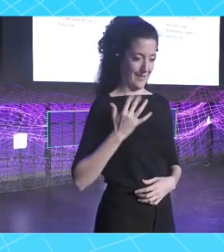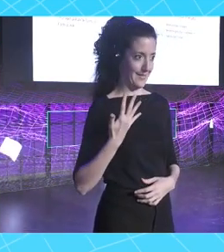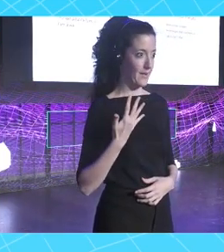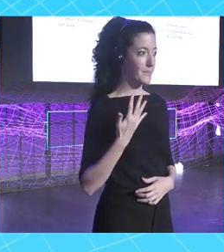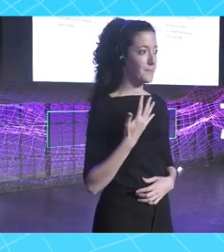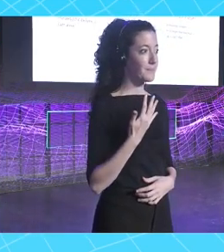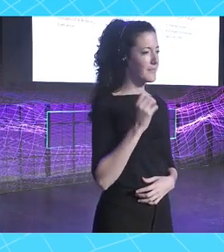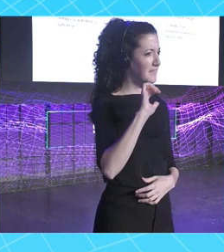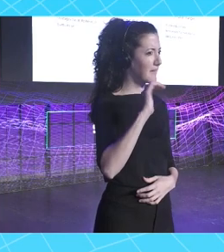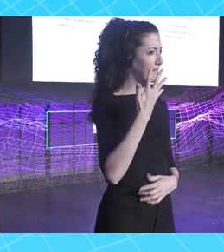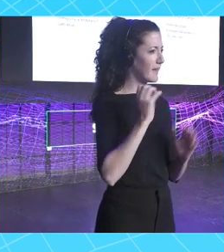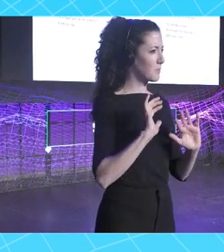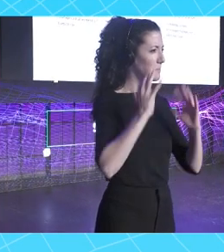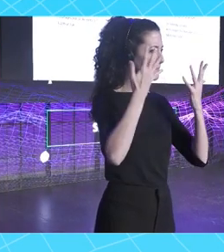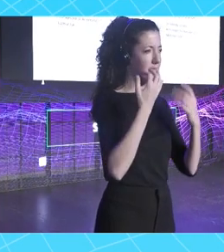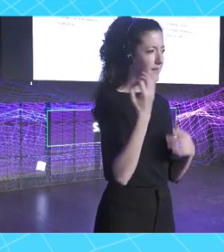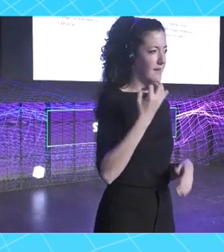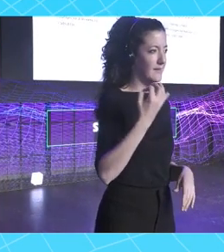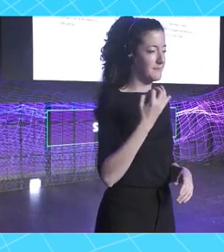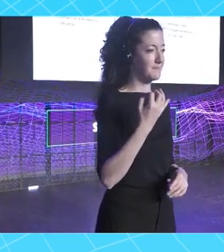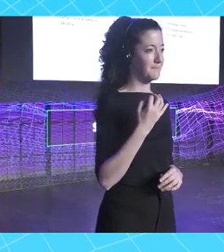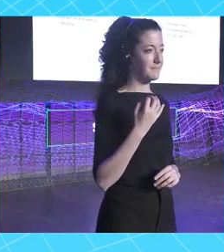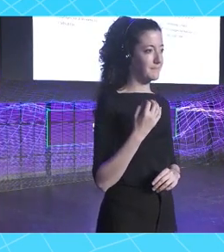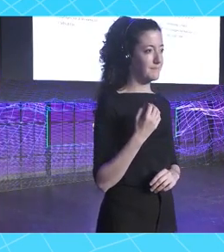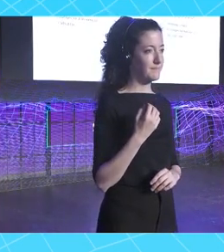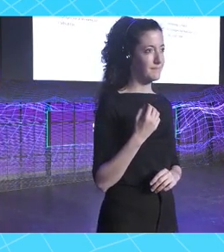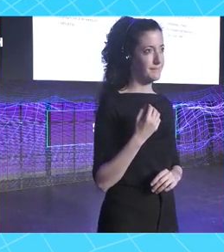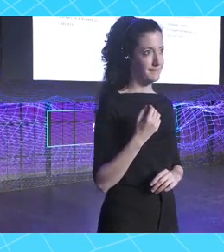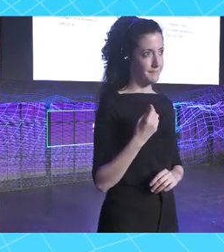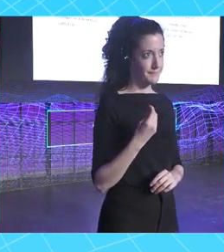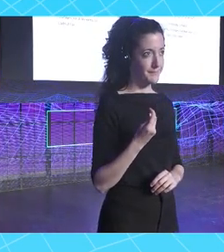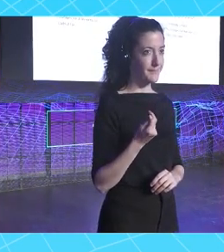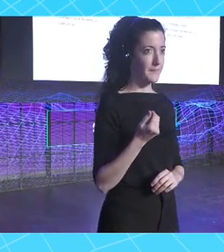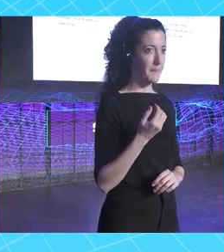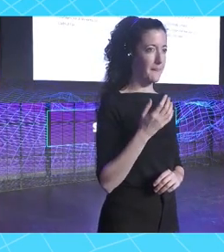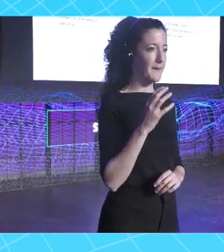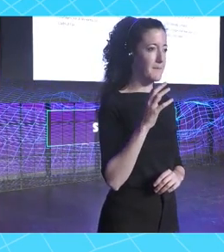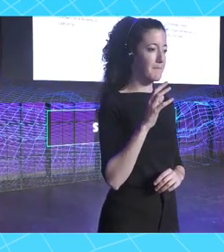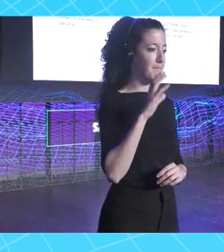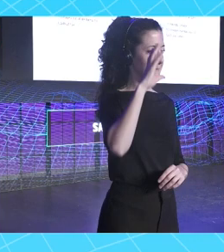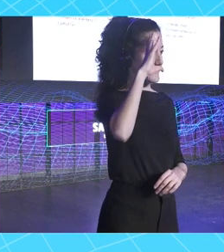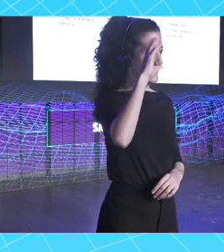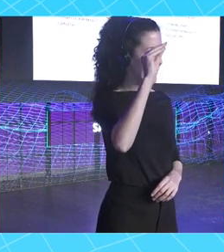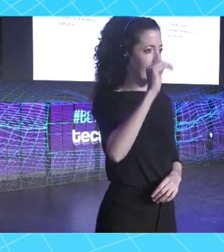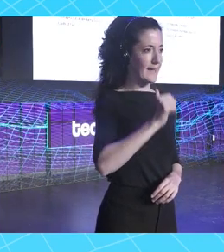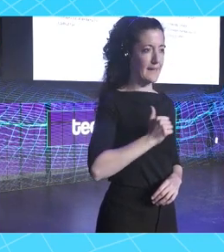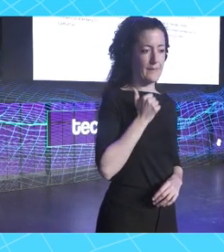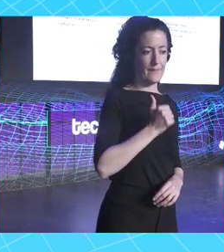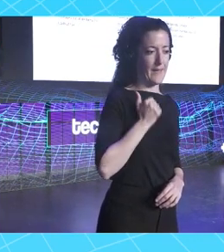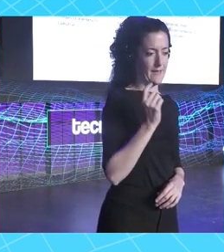era de la personalización de ya no de la de hablar de Inteligencia artificial sino de cómo la Inteligencia